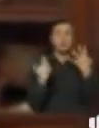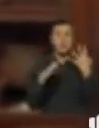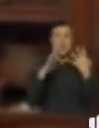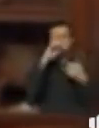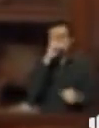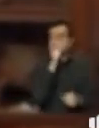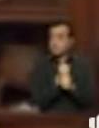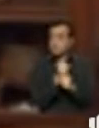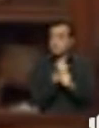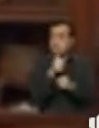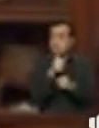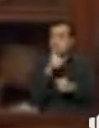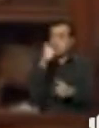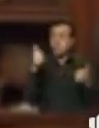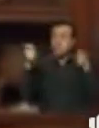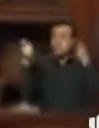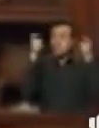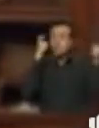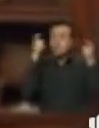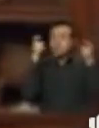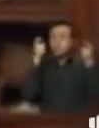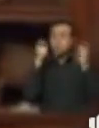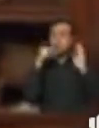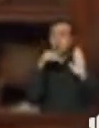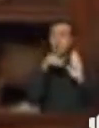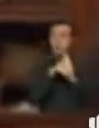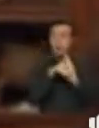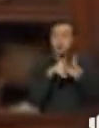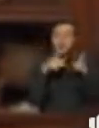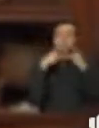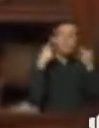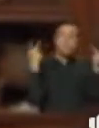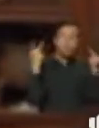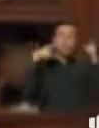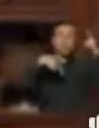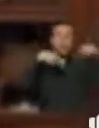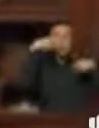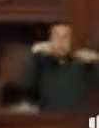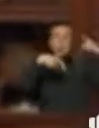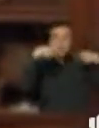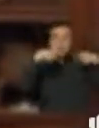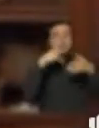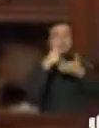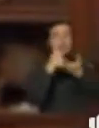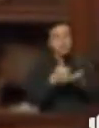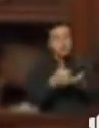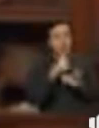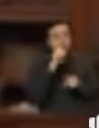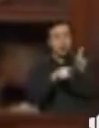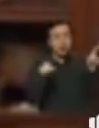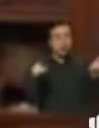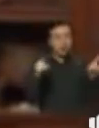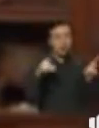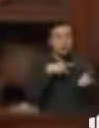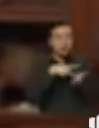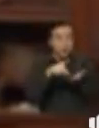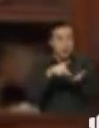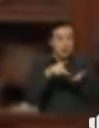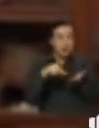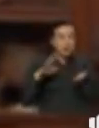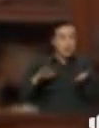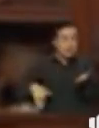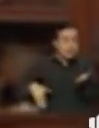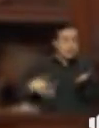trabajando con las autoridades de control, el sistema financiero público, privado y cooperativas para aliviar los pagos que debían hacerse en los próximos